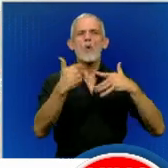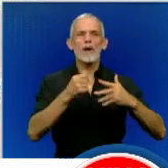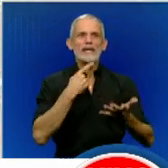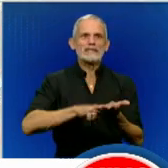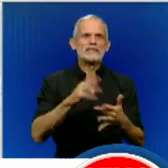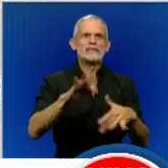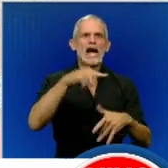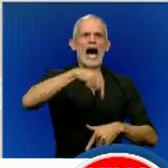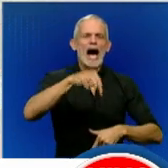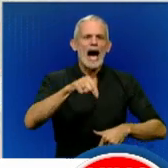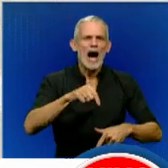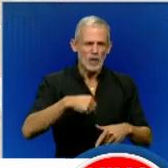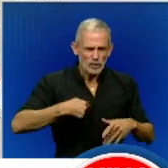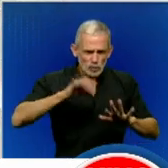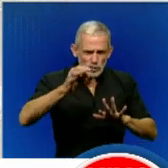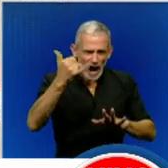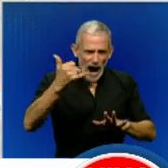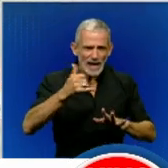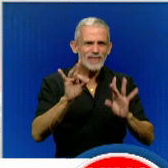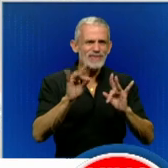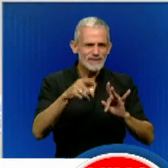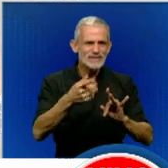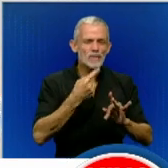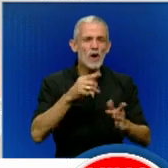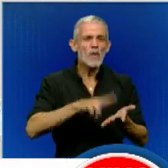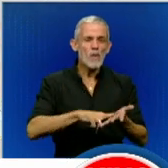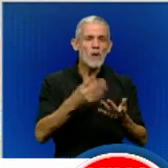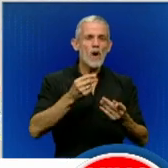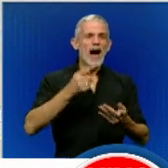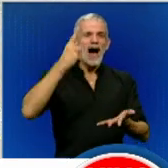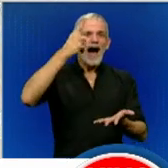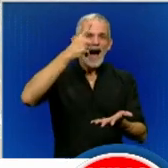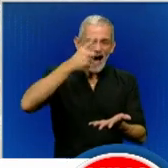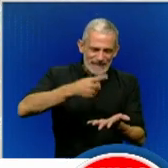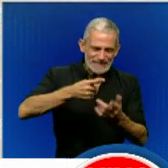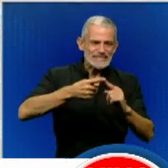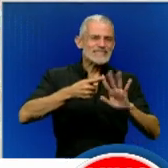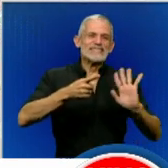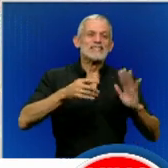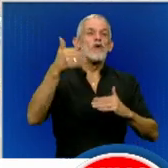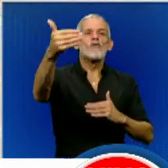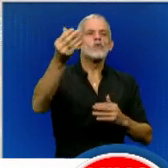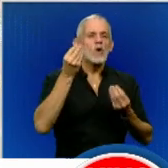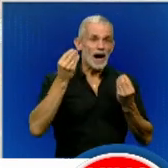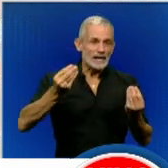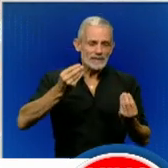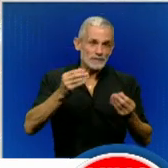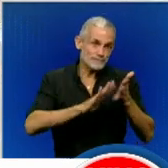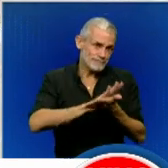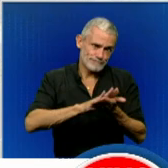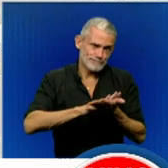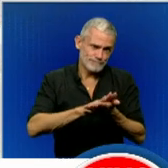del momento que reconozco que existe nos lleva a tomar una medida que hipoteque la posibilidad de empezar a solucionar